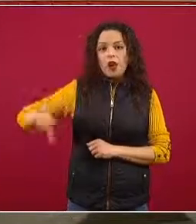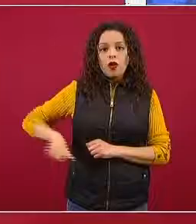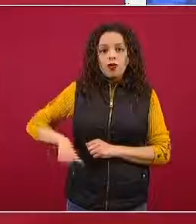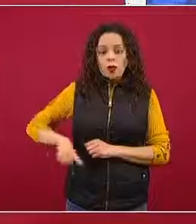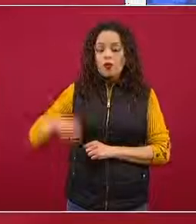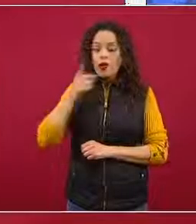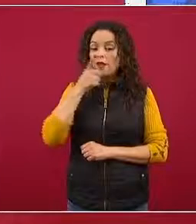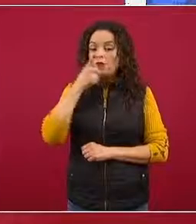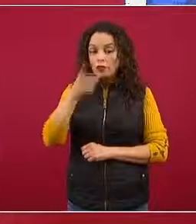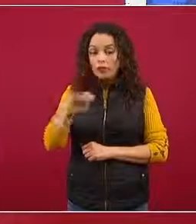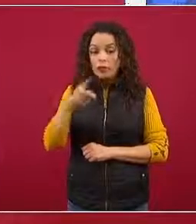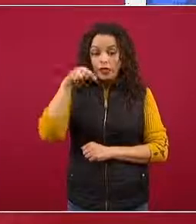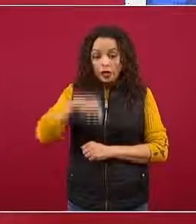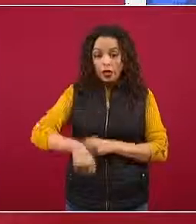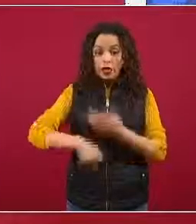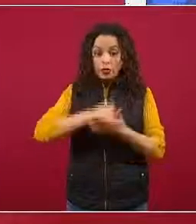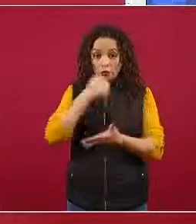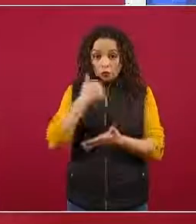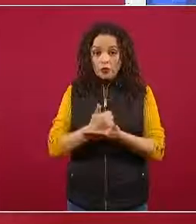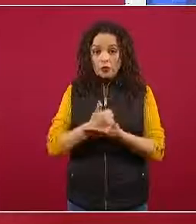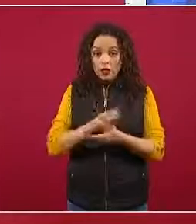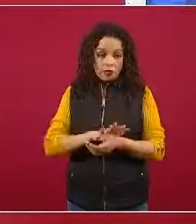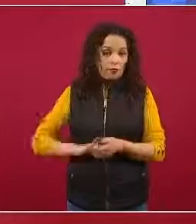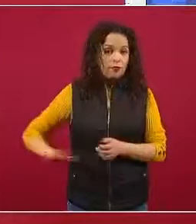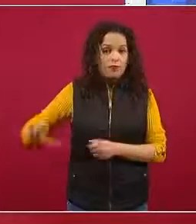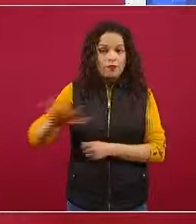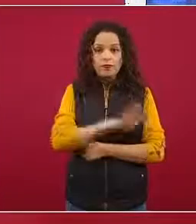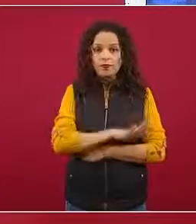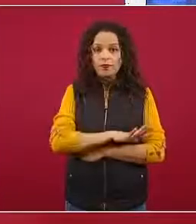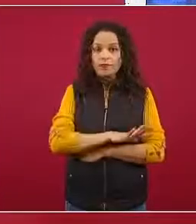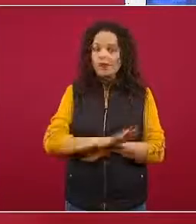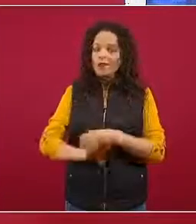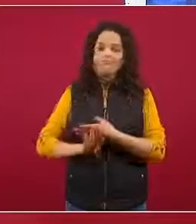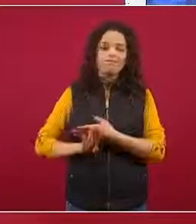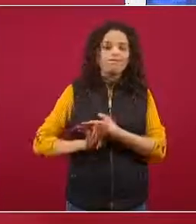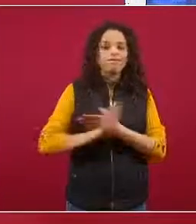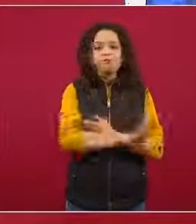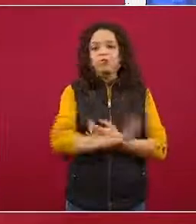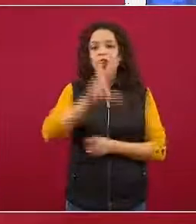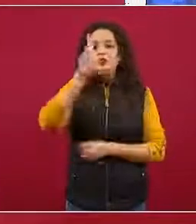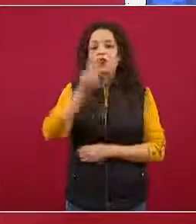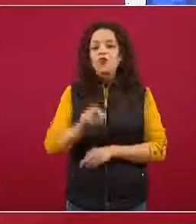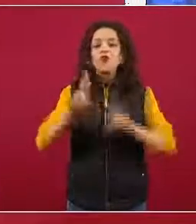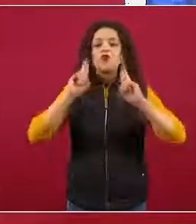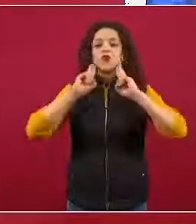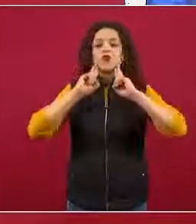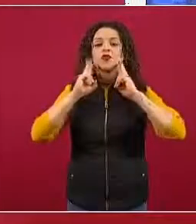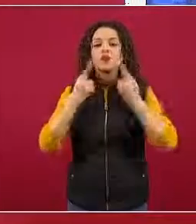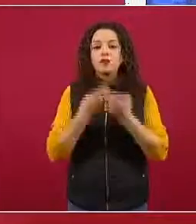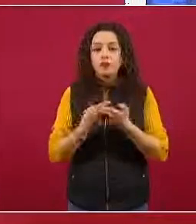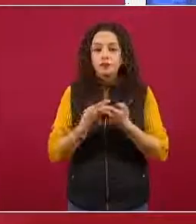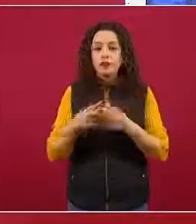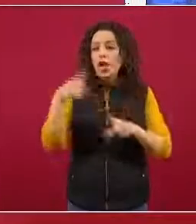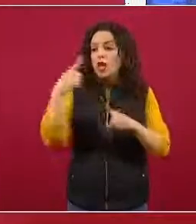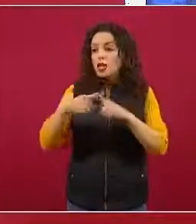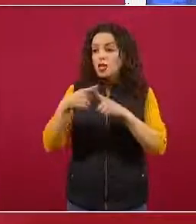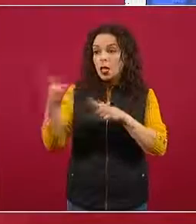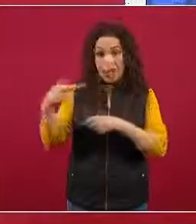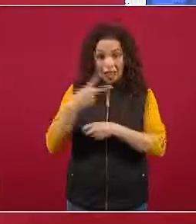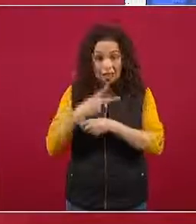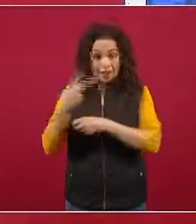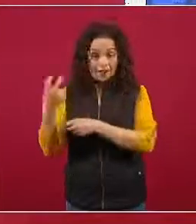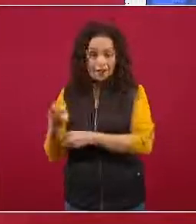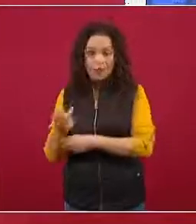de la capital, a no hacer reuniones. Si lo invitan a una reunión, mejor no acuda, no haga